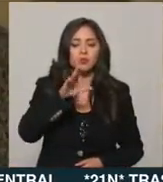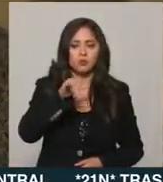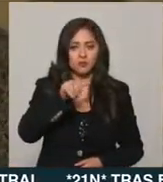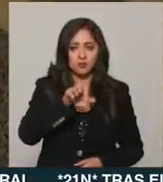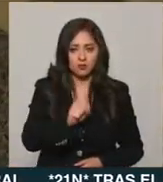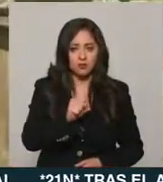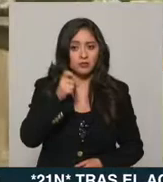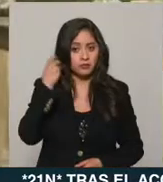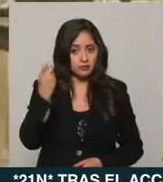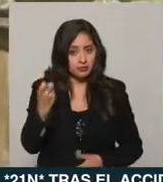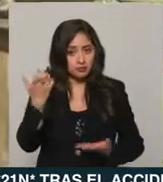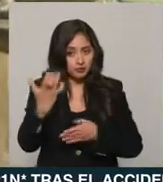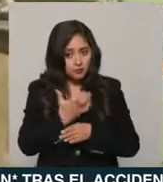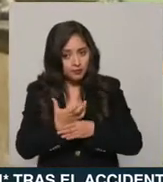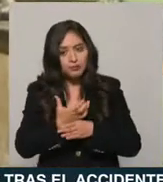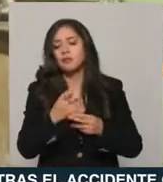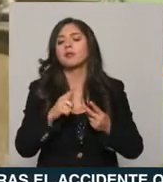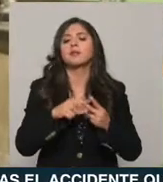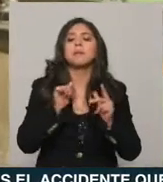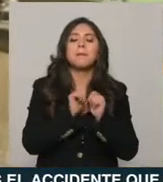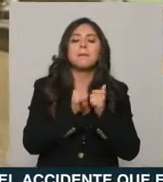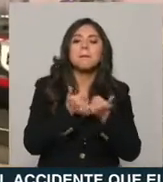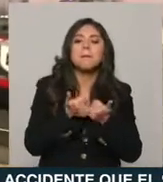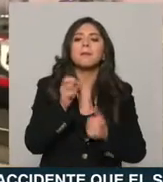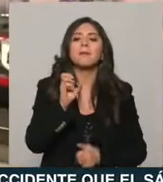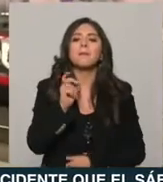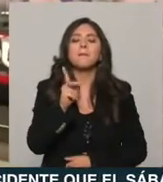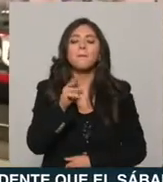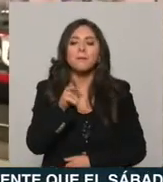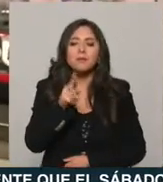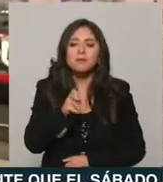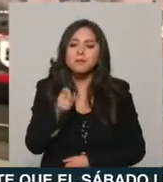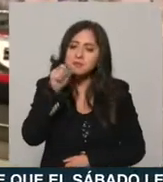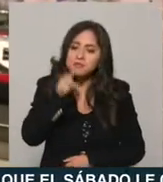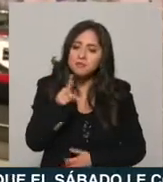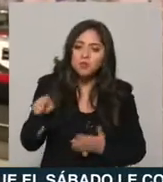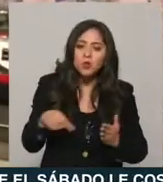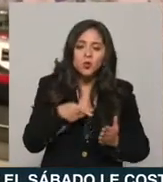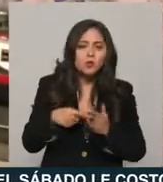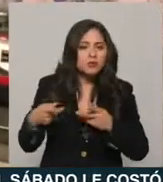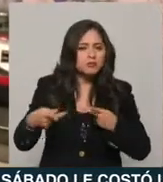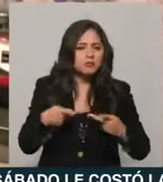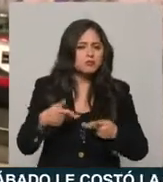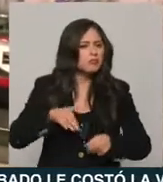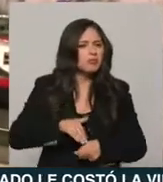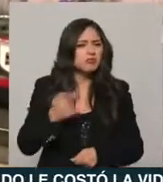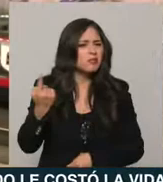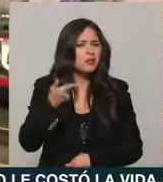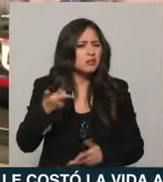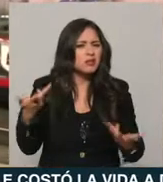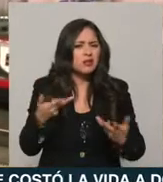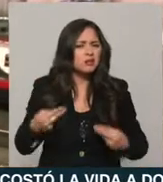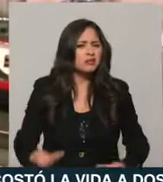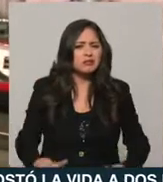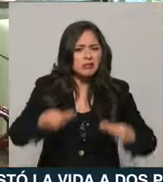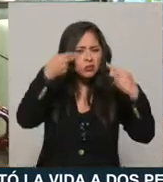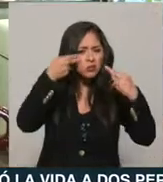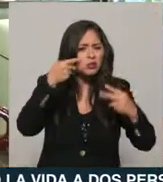Además del café, los panecillos y postres también son preparados ahí. ¿Y por qué incursionar en un negocio pet